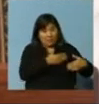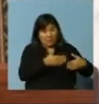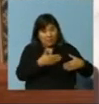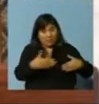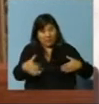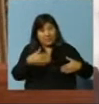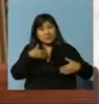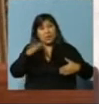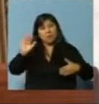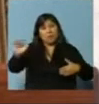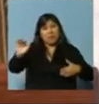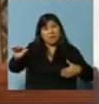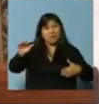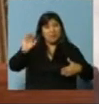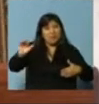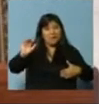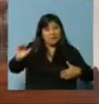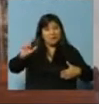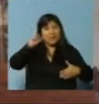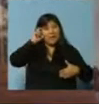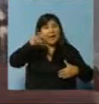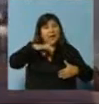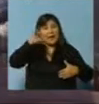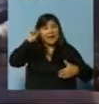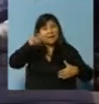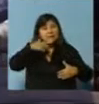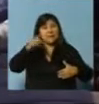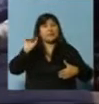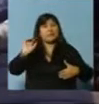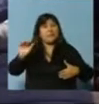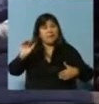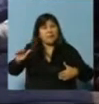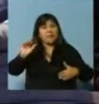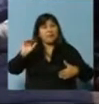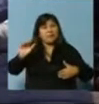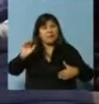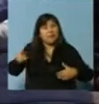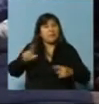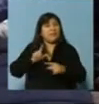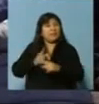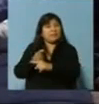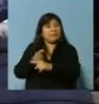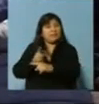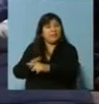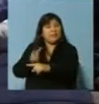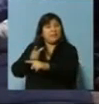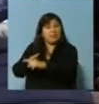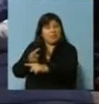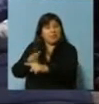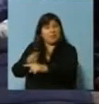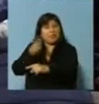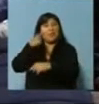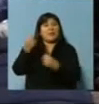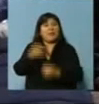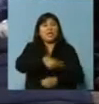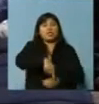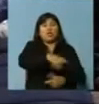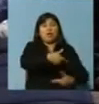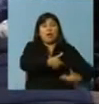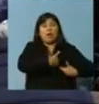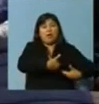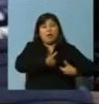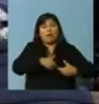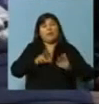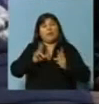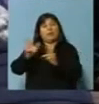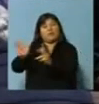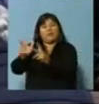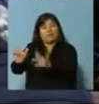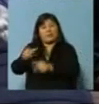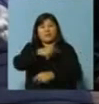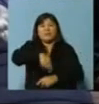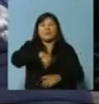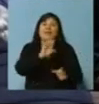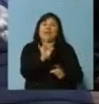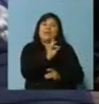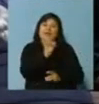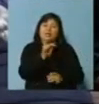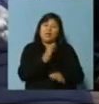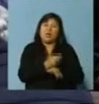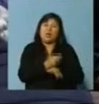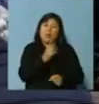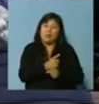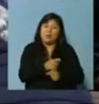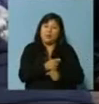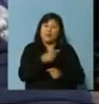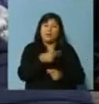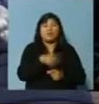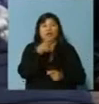acá, continuamente, porque los reclamos de la comunidad eran continuos. del la directora de la primaria, no hay